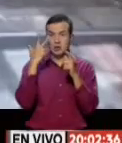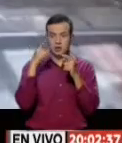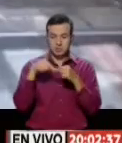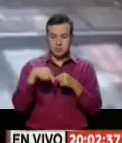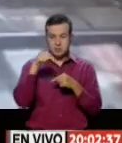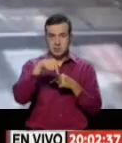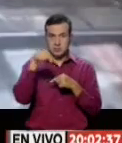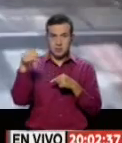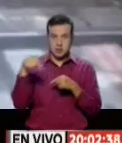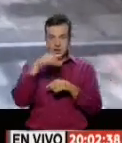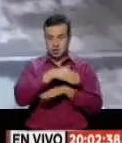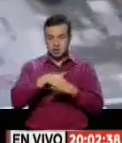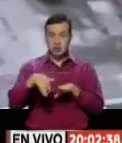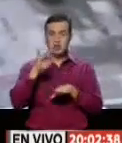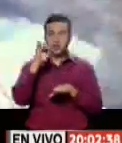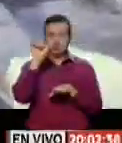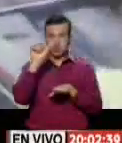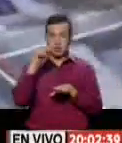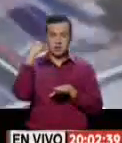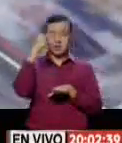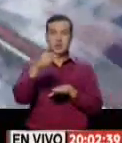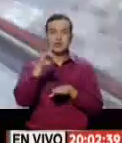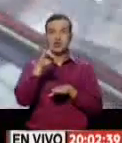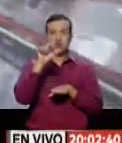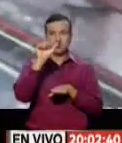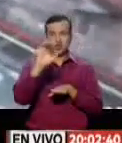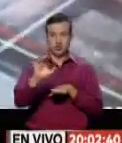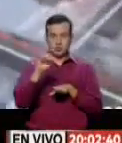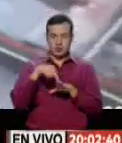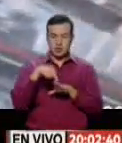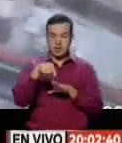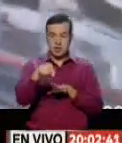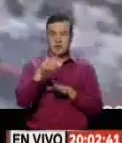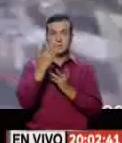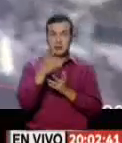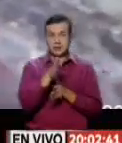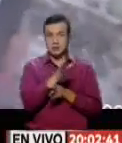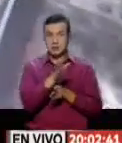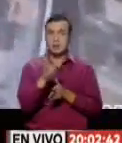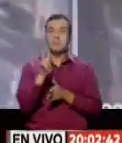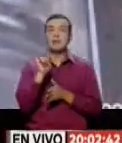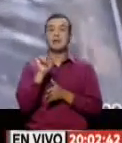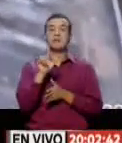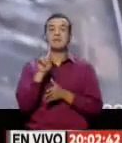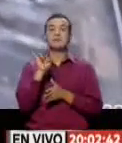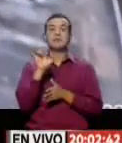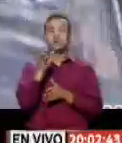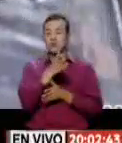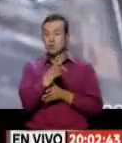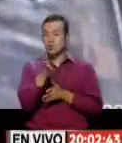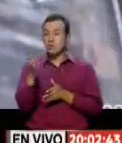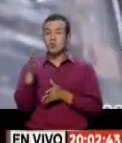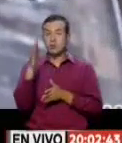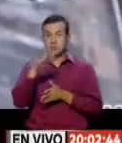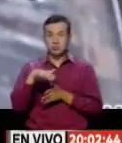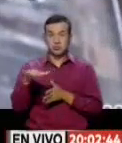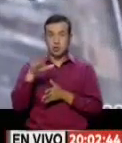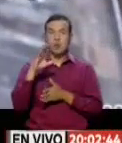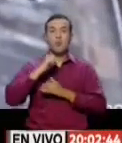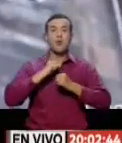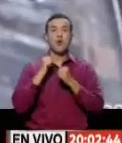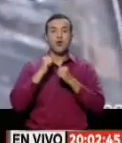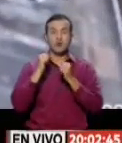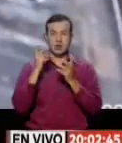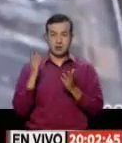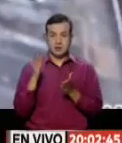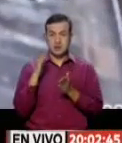puntos, entre la calle 18A y la calle 18C, hasta que toma la avenida Villavicencio, vía principal en esa zona de Bogotá.